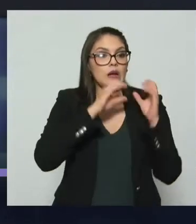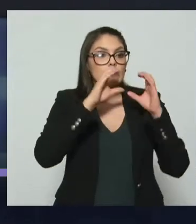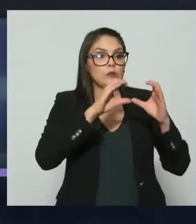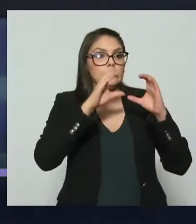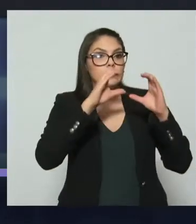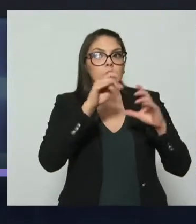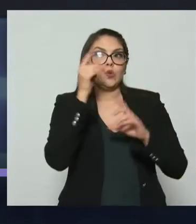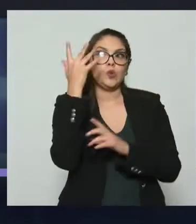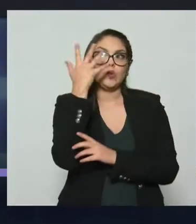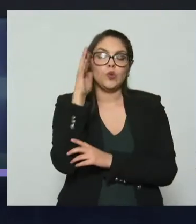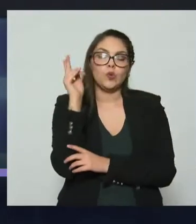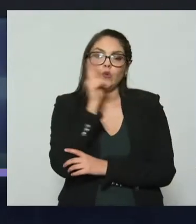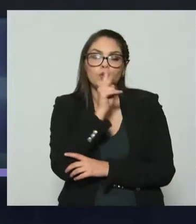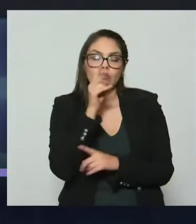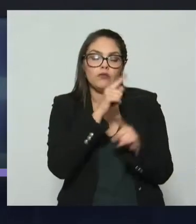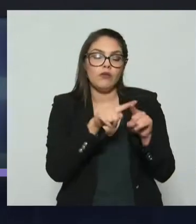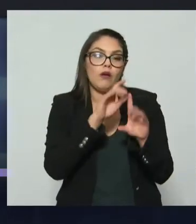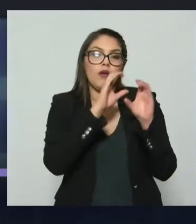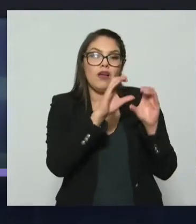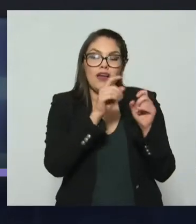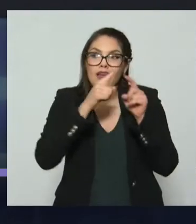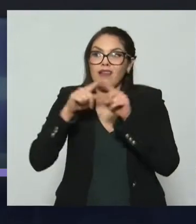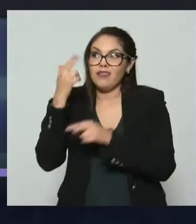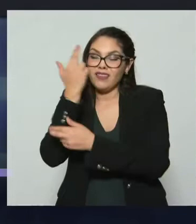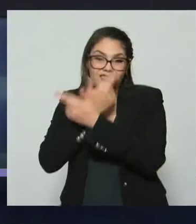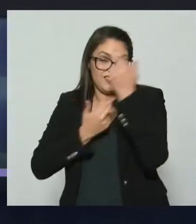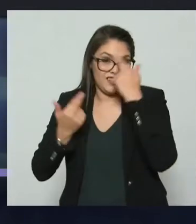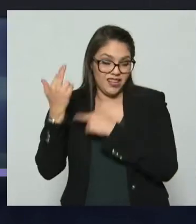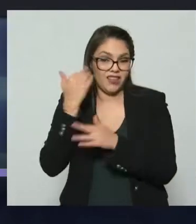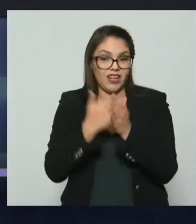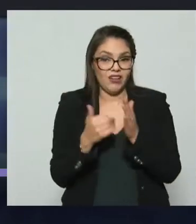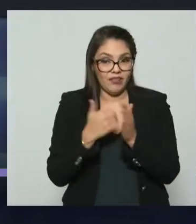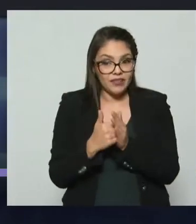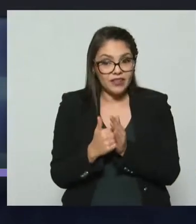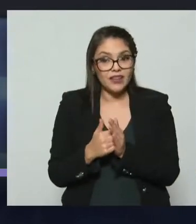reservas territoriales. Tenemos que revisar todo eso, los problemas